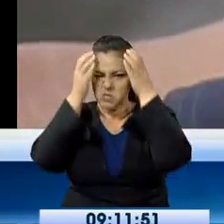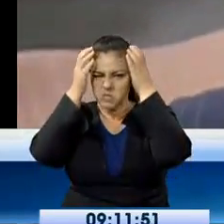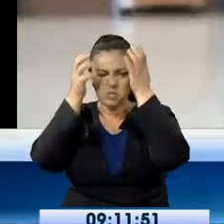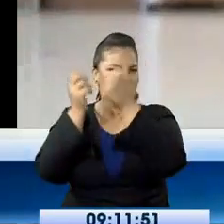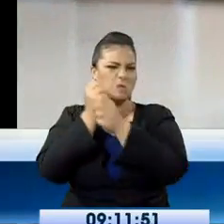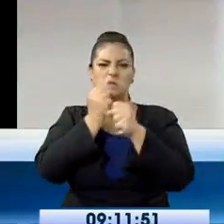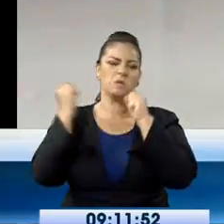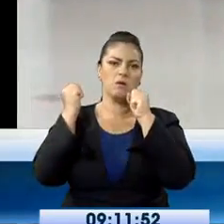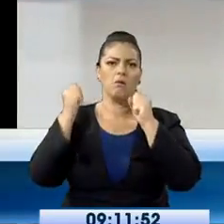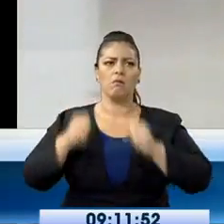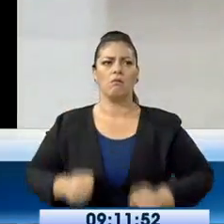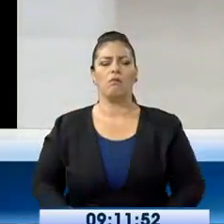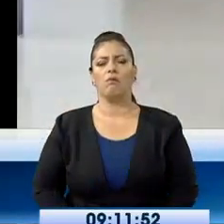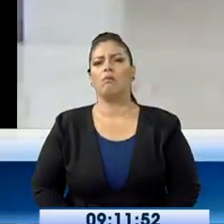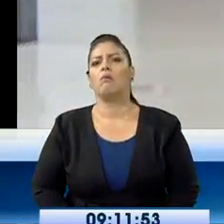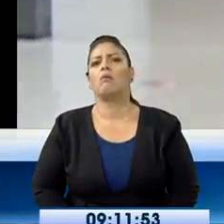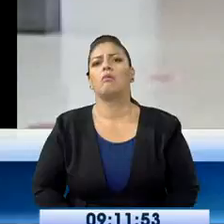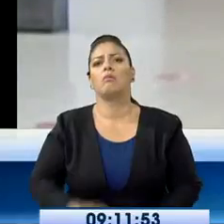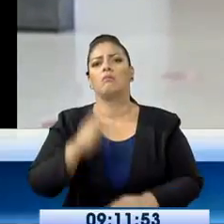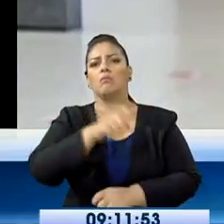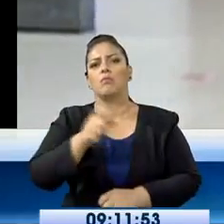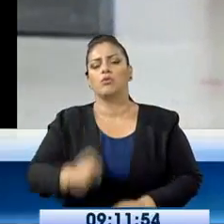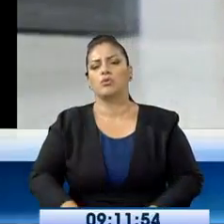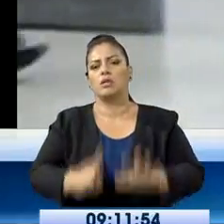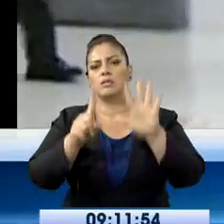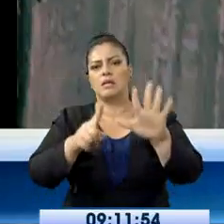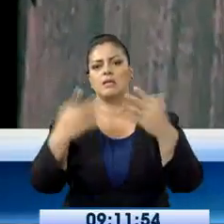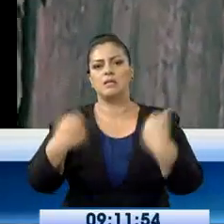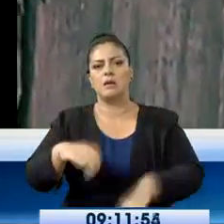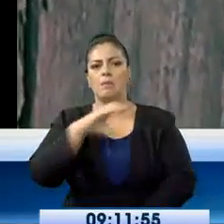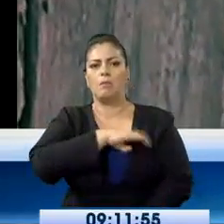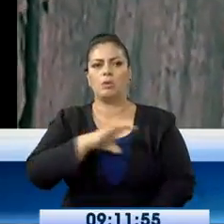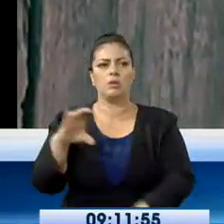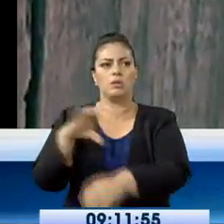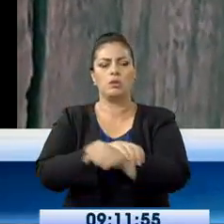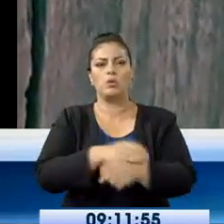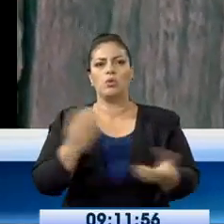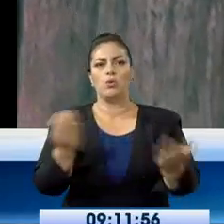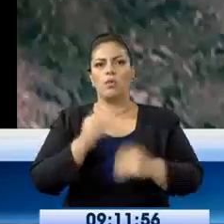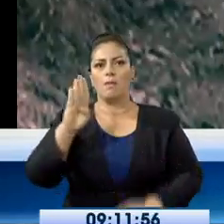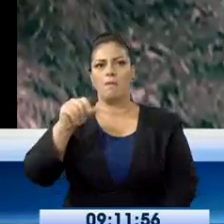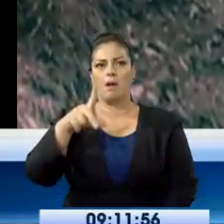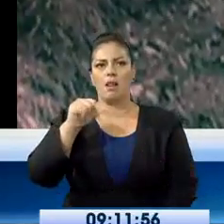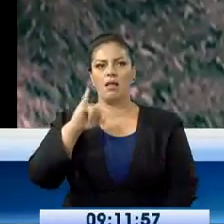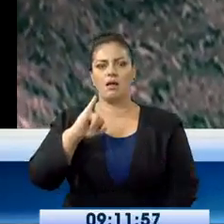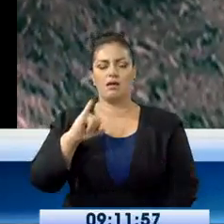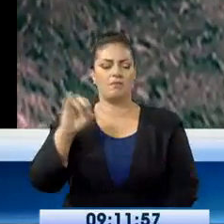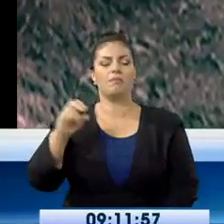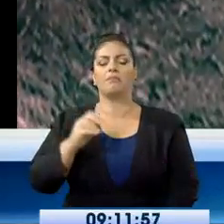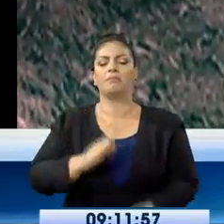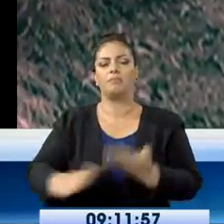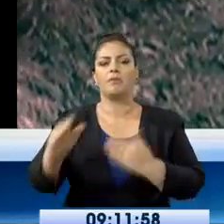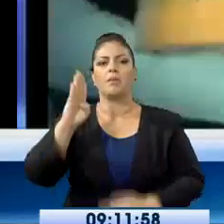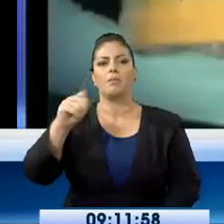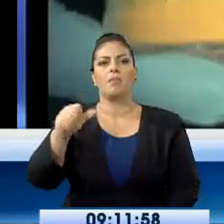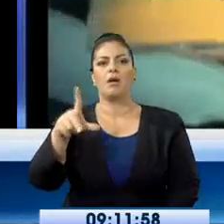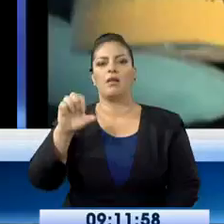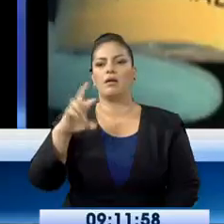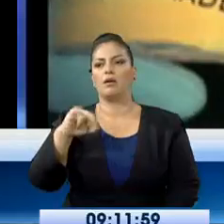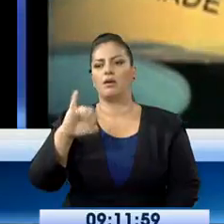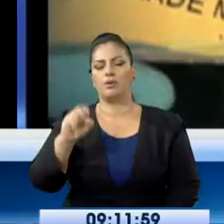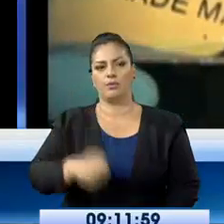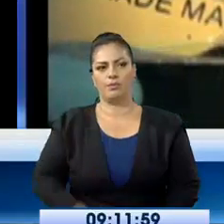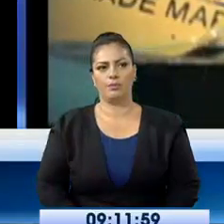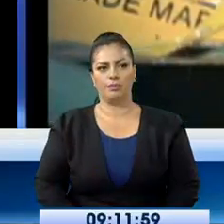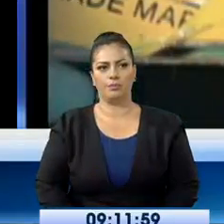familia fueron detenidas tras un allanamiento en 2 viviendas del sector Valerio Estacio, donde la policía encontró las evidencias. La misma soga con